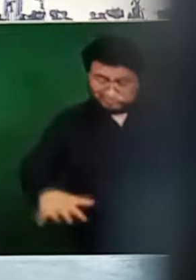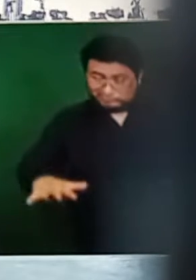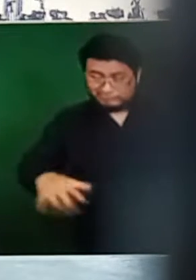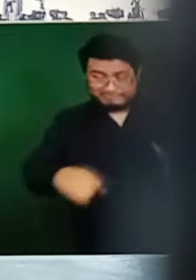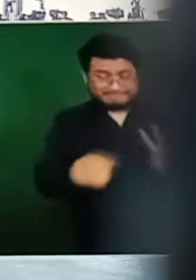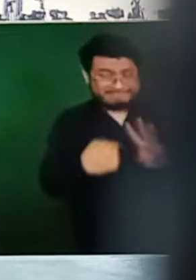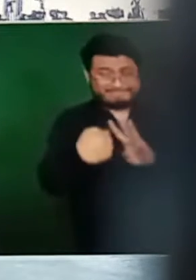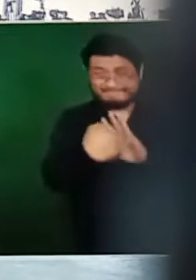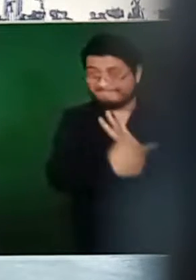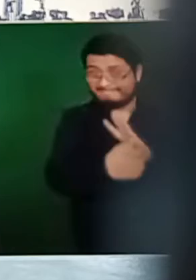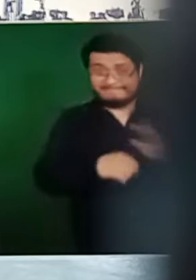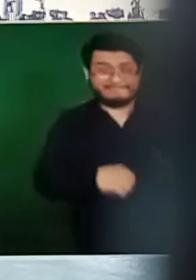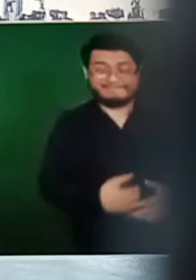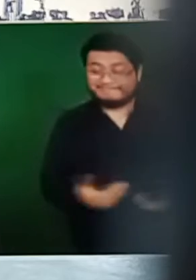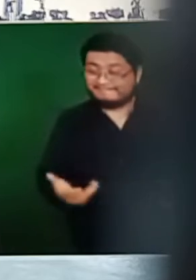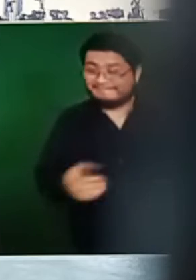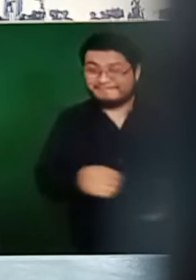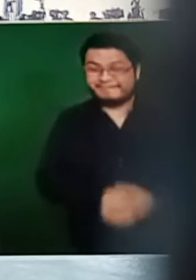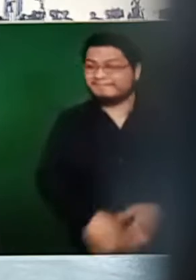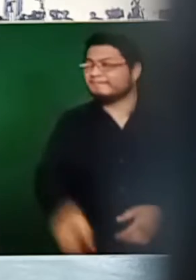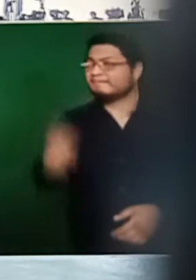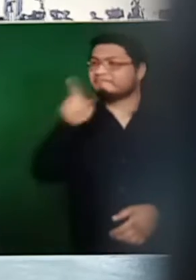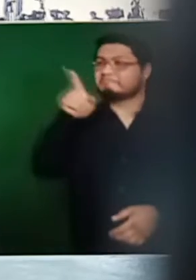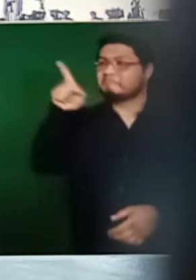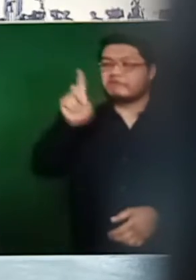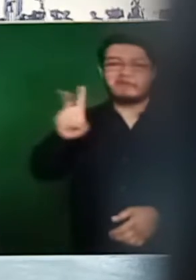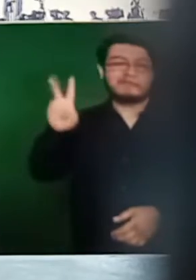En Veracruz, lo mismo.